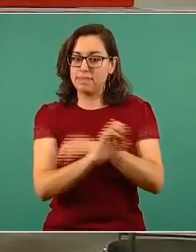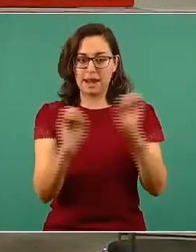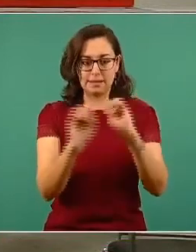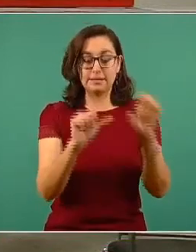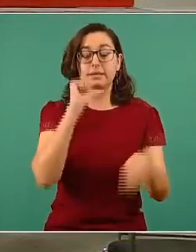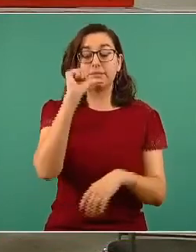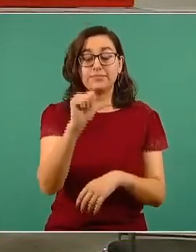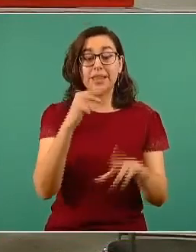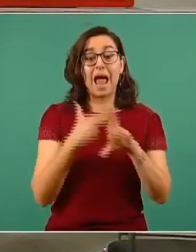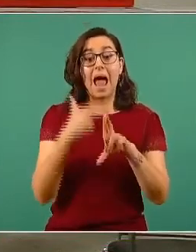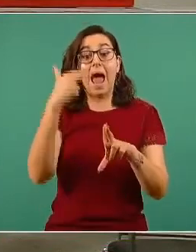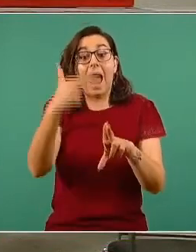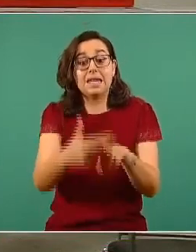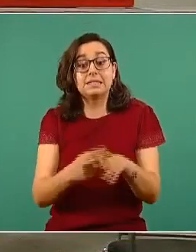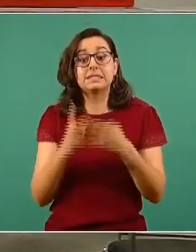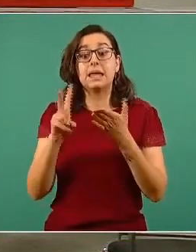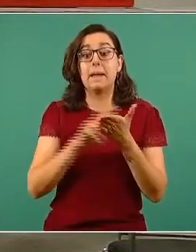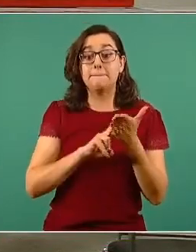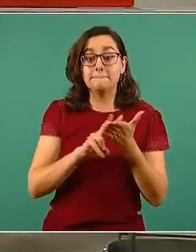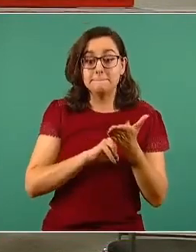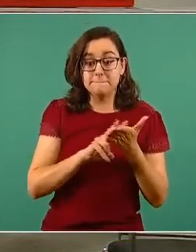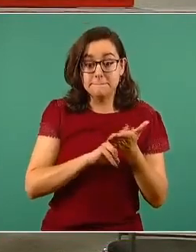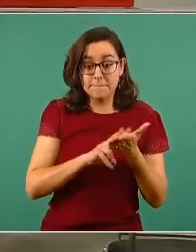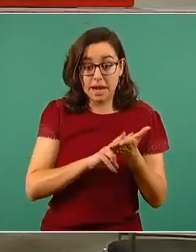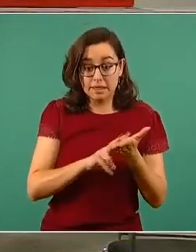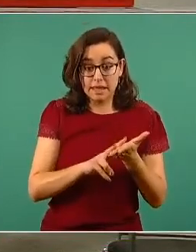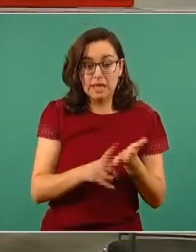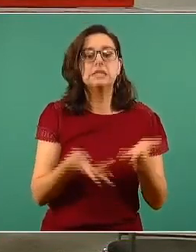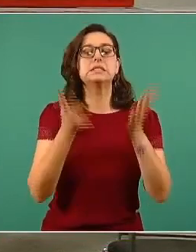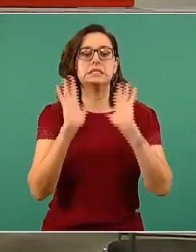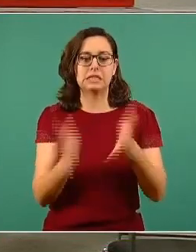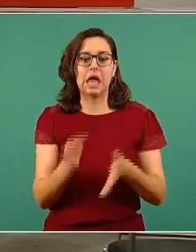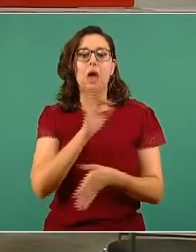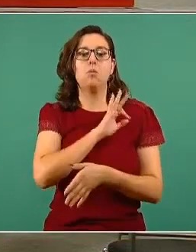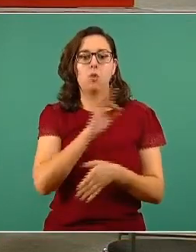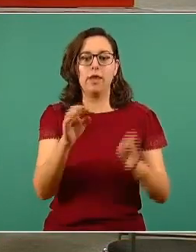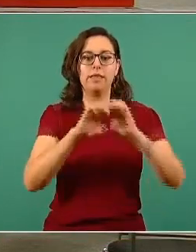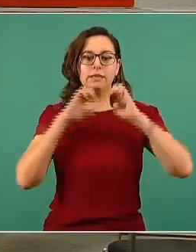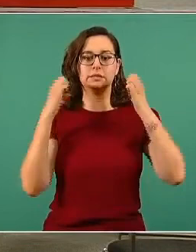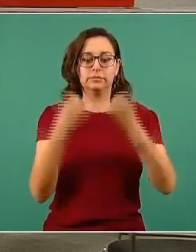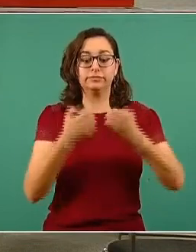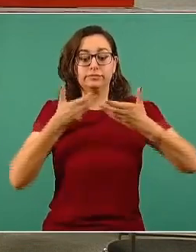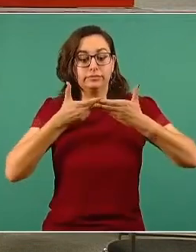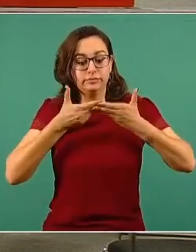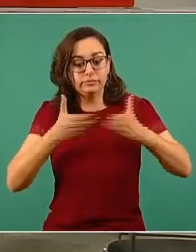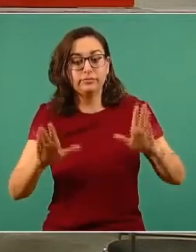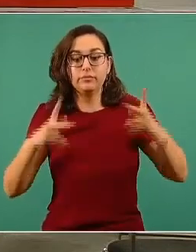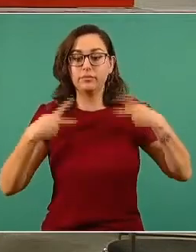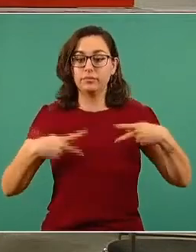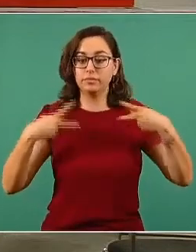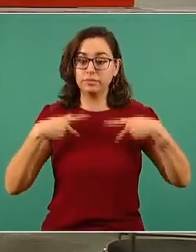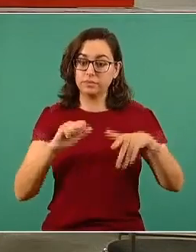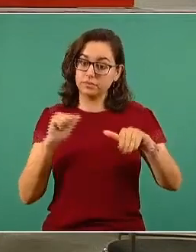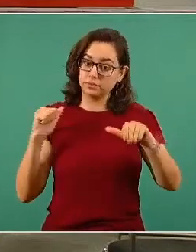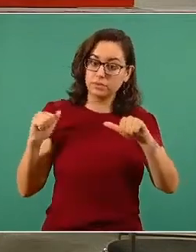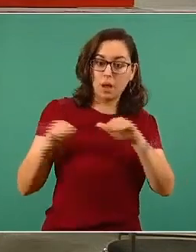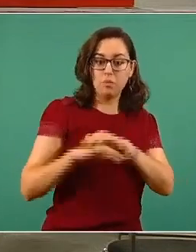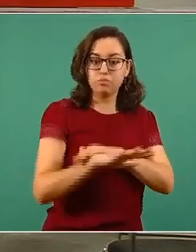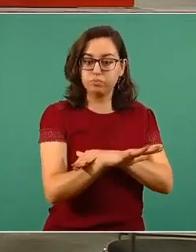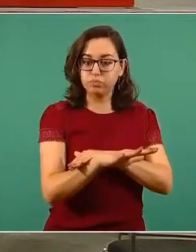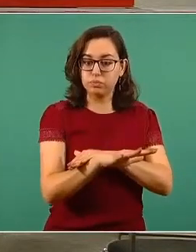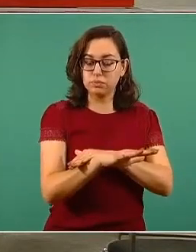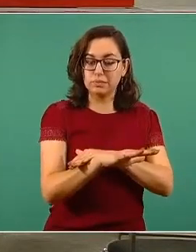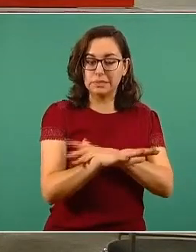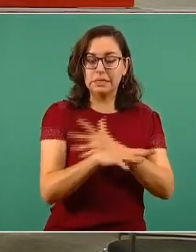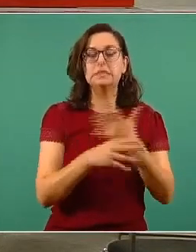solamente en semáforo verde es donde ya se considera tener estadios con ocupación. Es